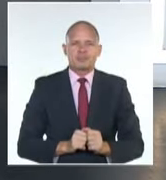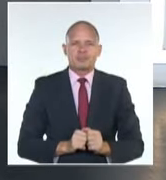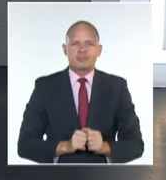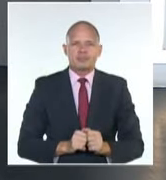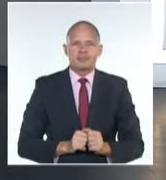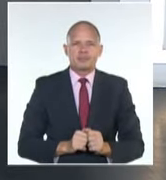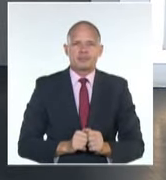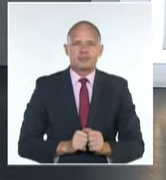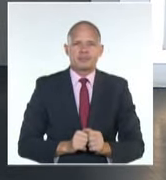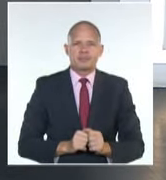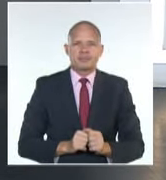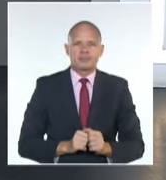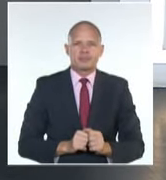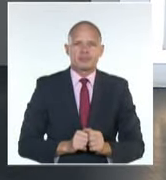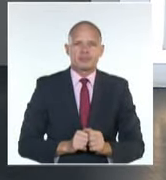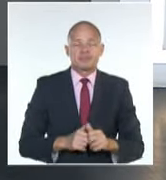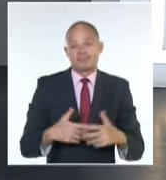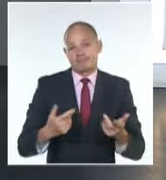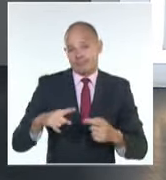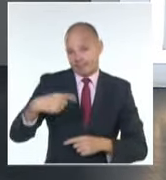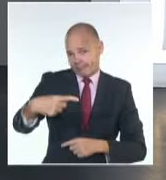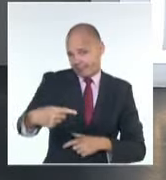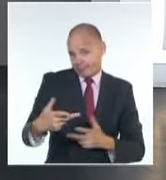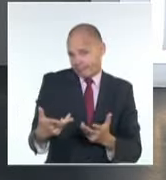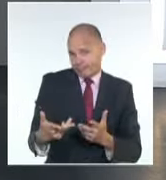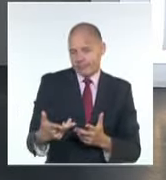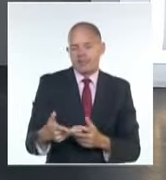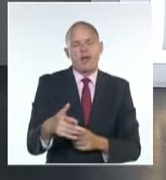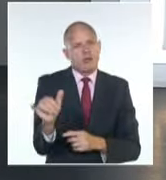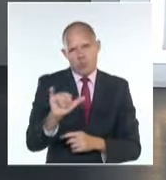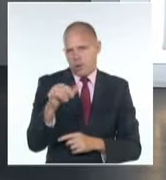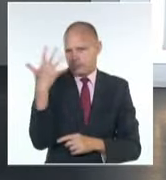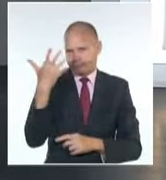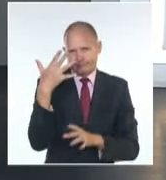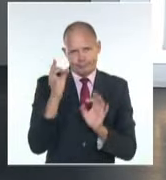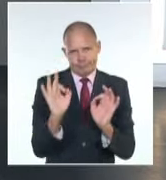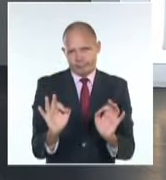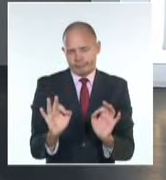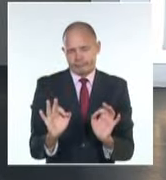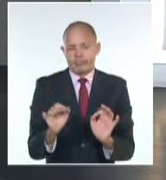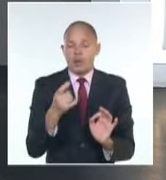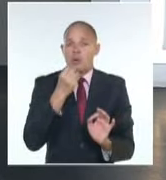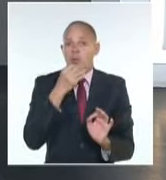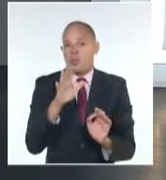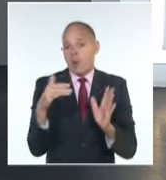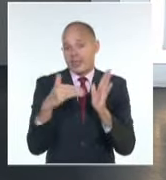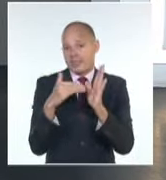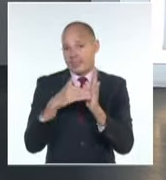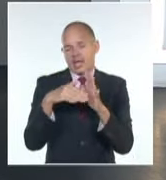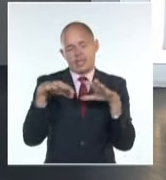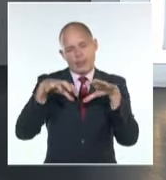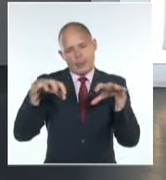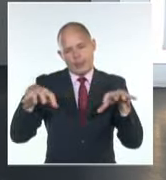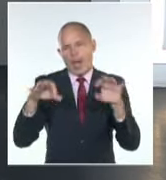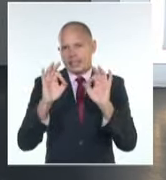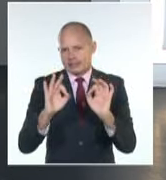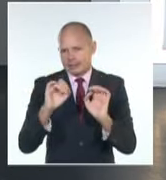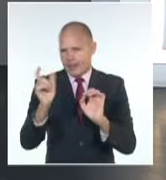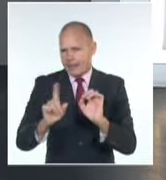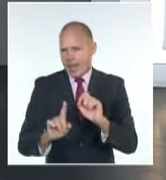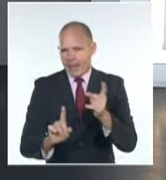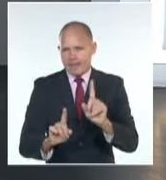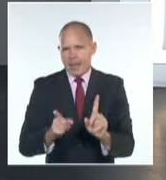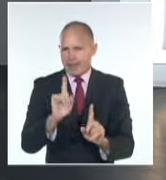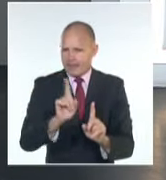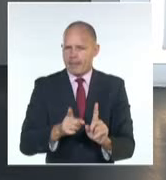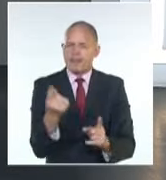de nuestras costas para los próximos tres días se mantienen las condiciones favorables para la ocurrencia de chubascos lluvias y tormentas eléctricas en horas de